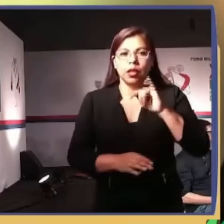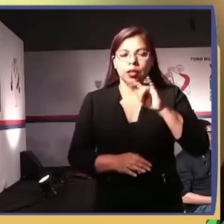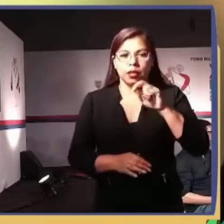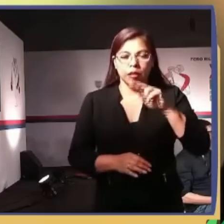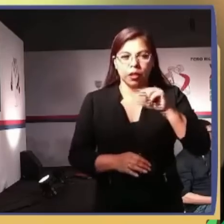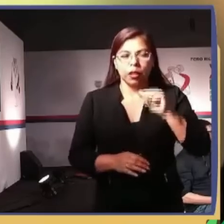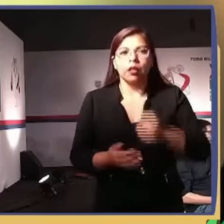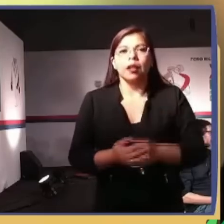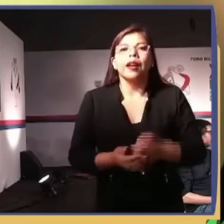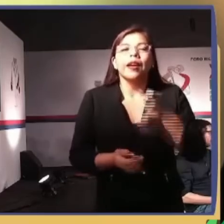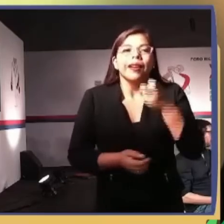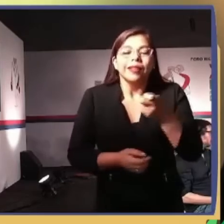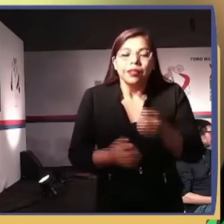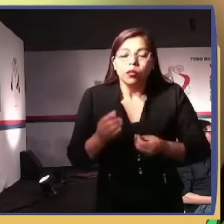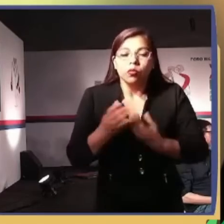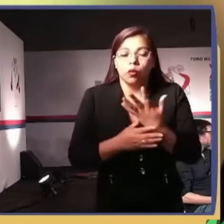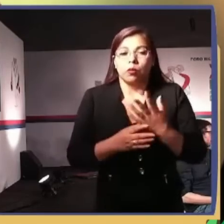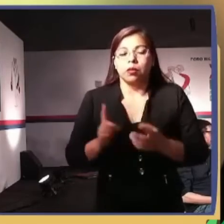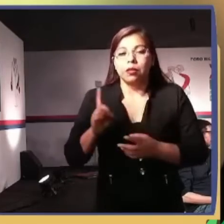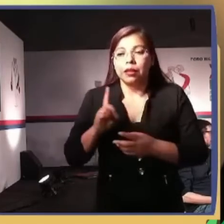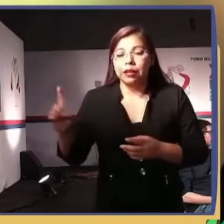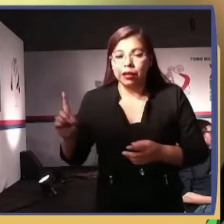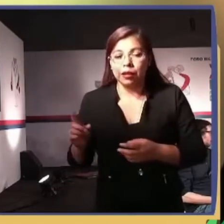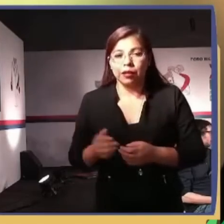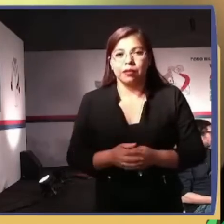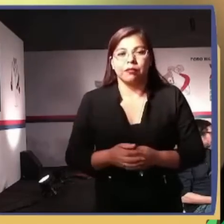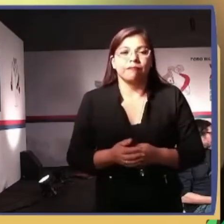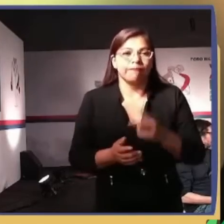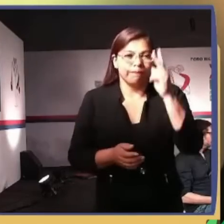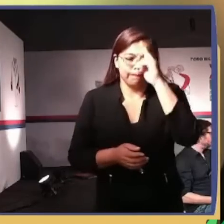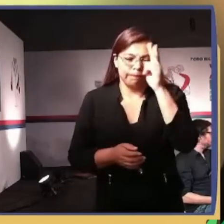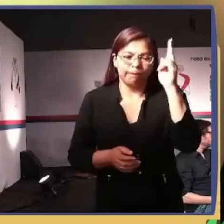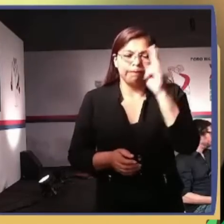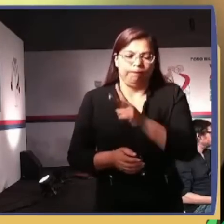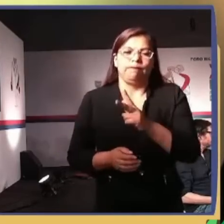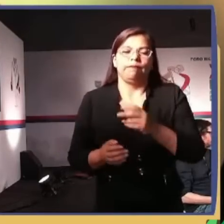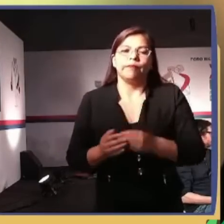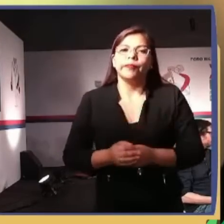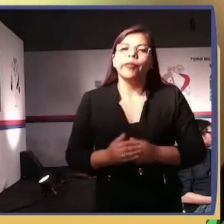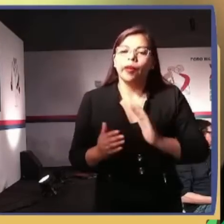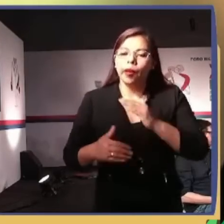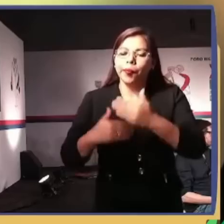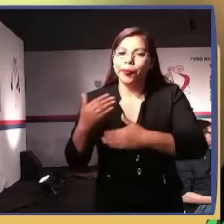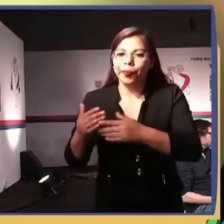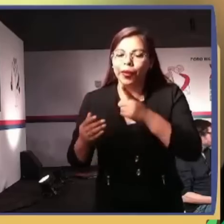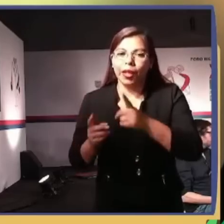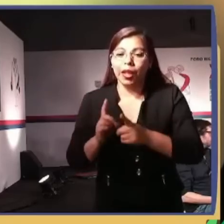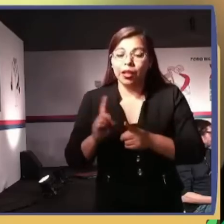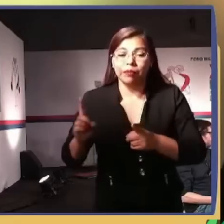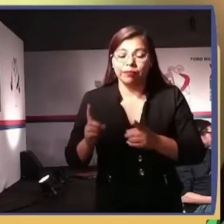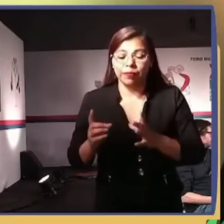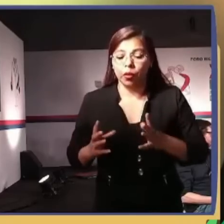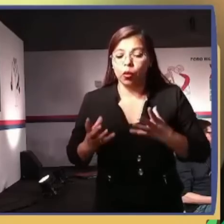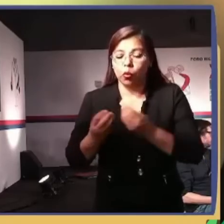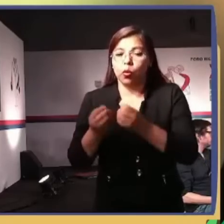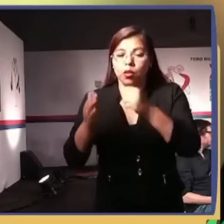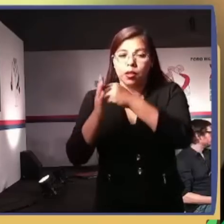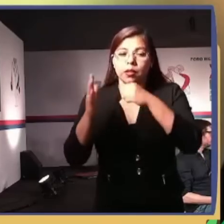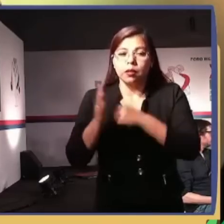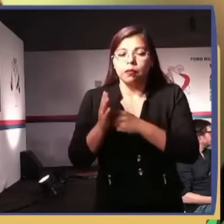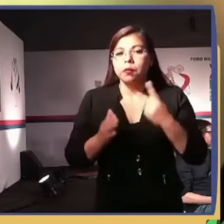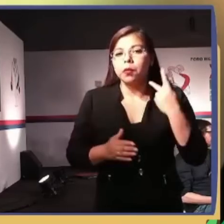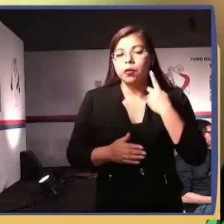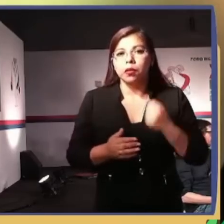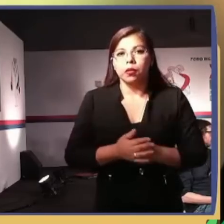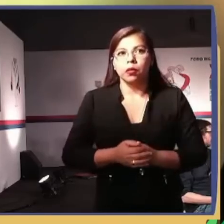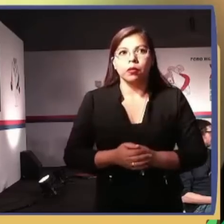estas nuevas derechas extremas y radicalizadas que derechizan al conjunto del sistema político y que están